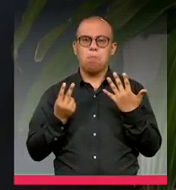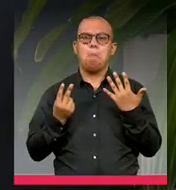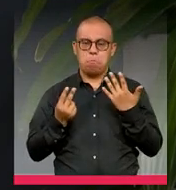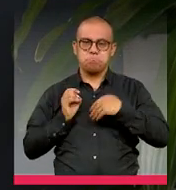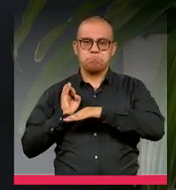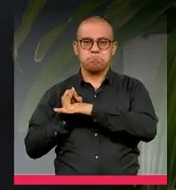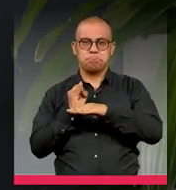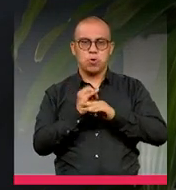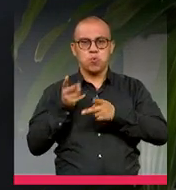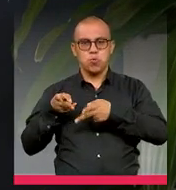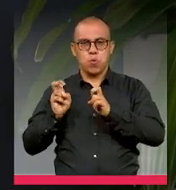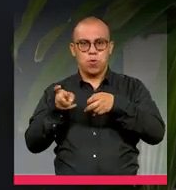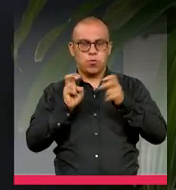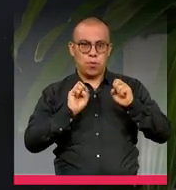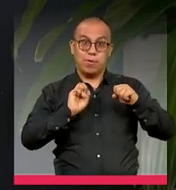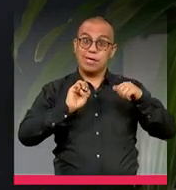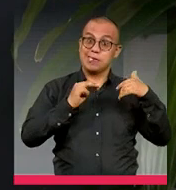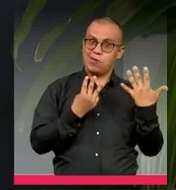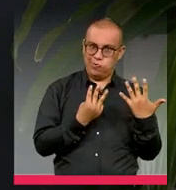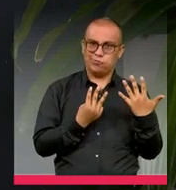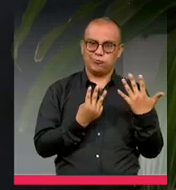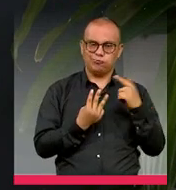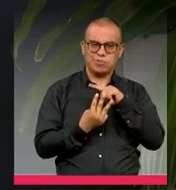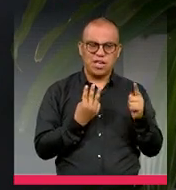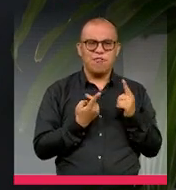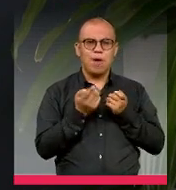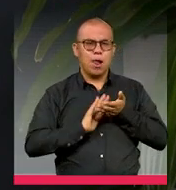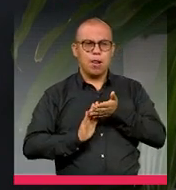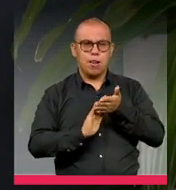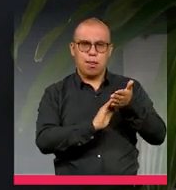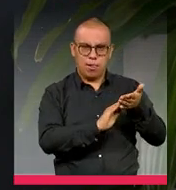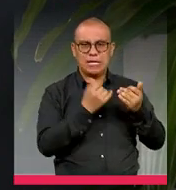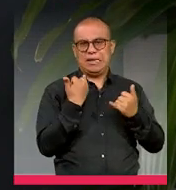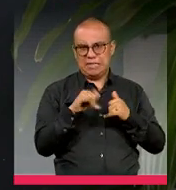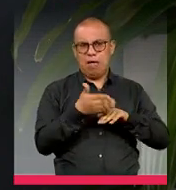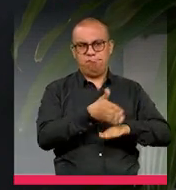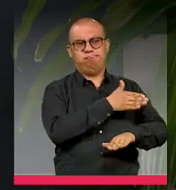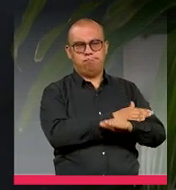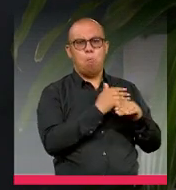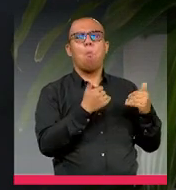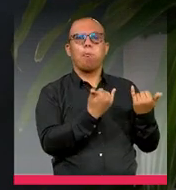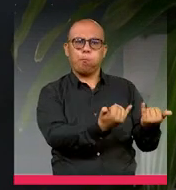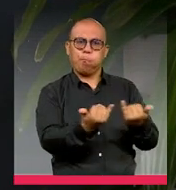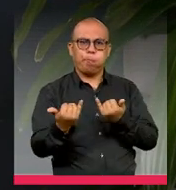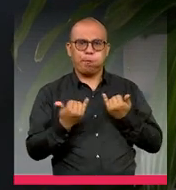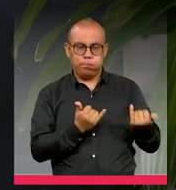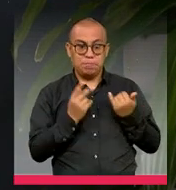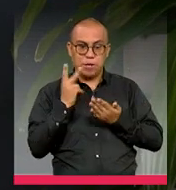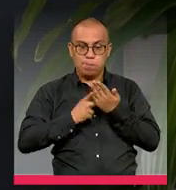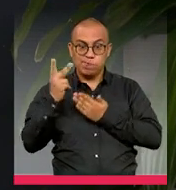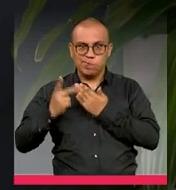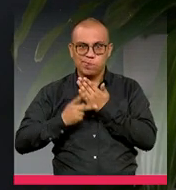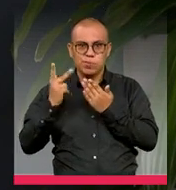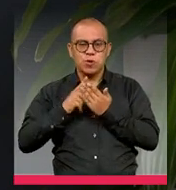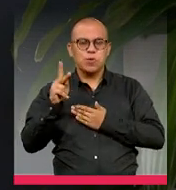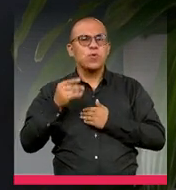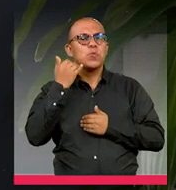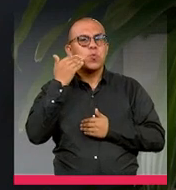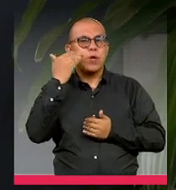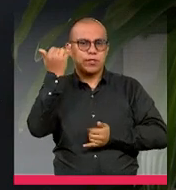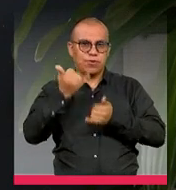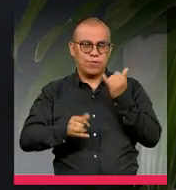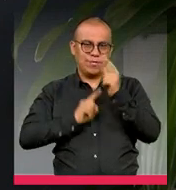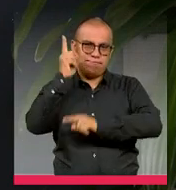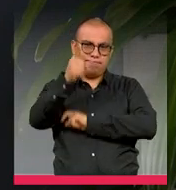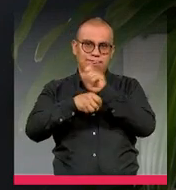a instituciones nuevas y ocho restituciones o terminaciones de colegios ya existentes la mayoría de proyectos tienen prevista su culminación el